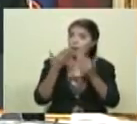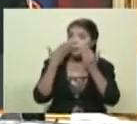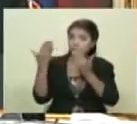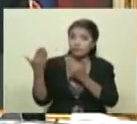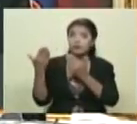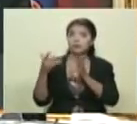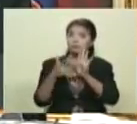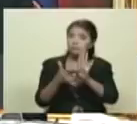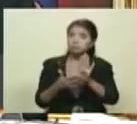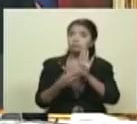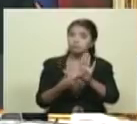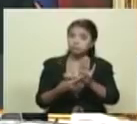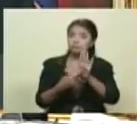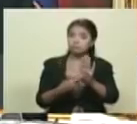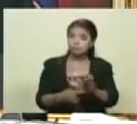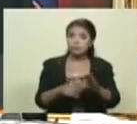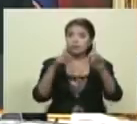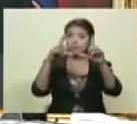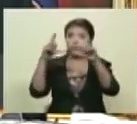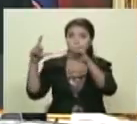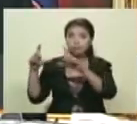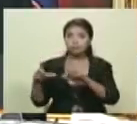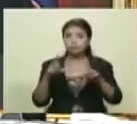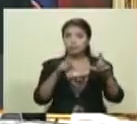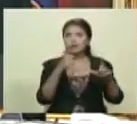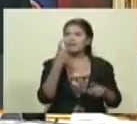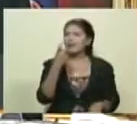pasando imágenes así de diversos. ¿Qué queda por allí?